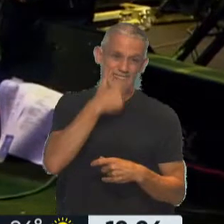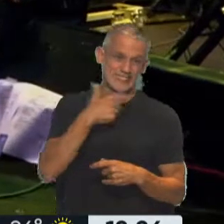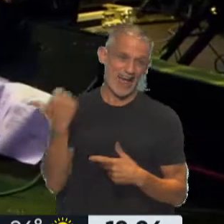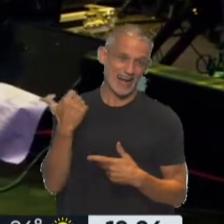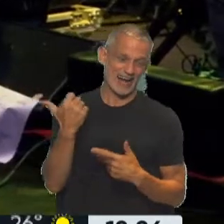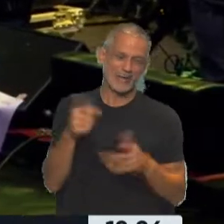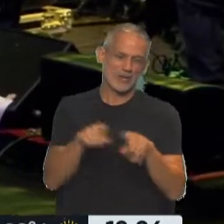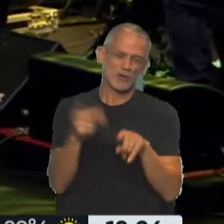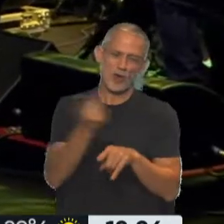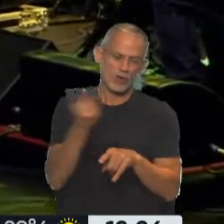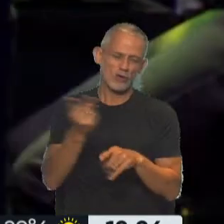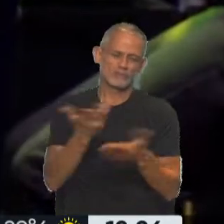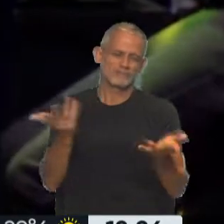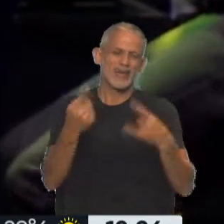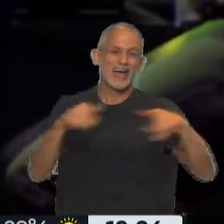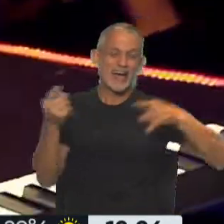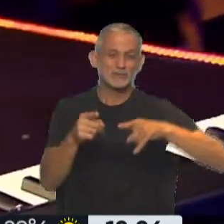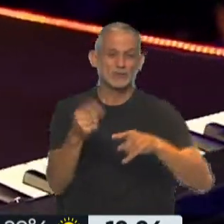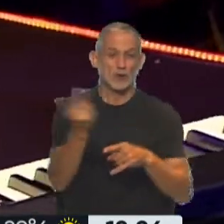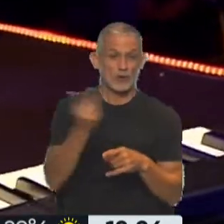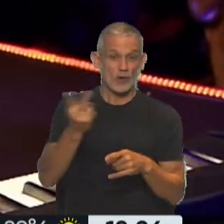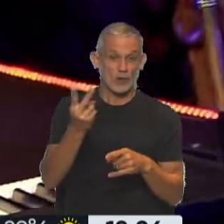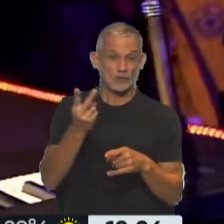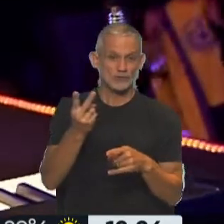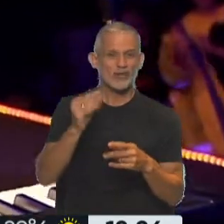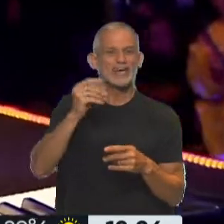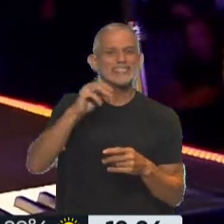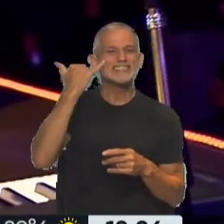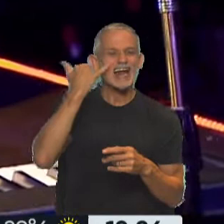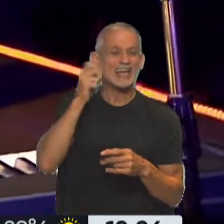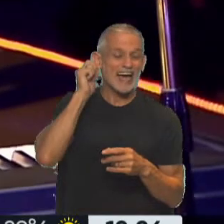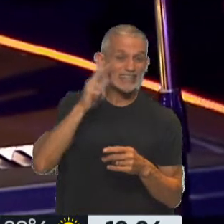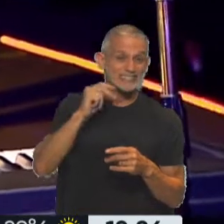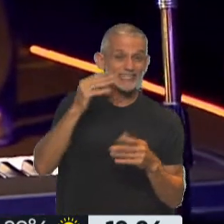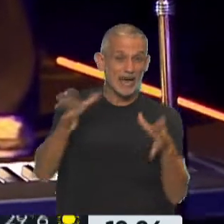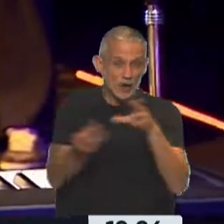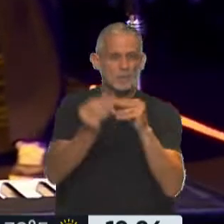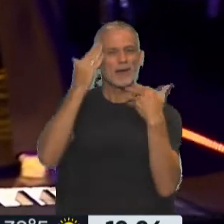total haciendo Rezo por Vos, Luis Alberto Spinetta con Charly García, y en nombre de ellos dos saludamos